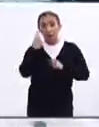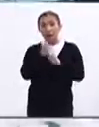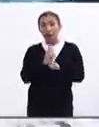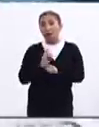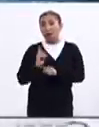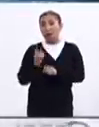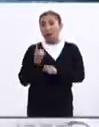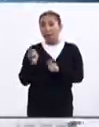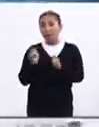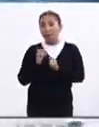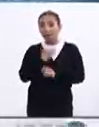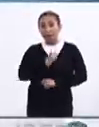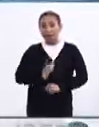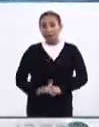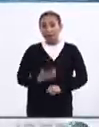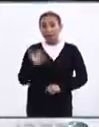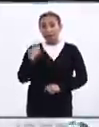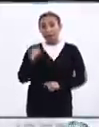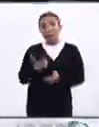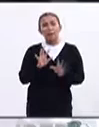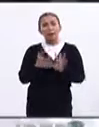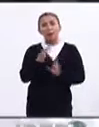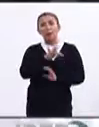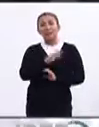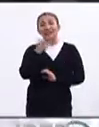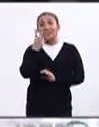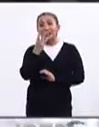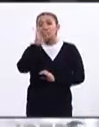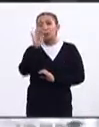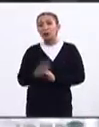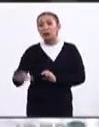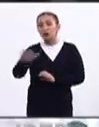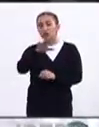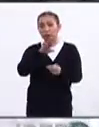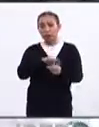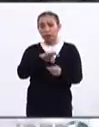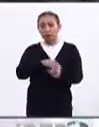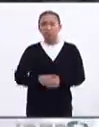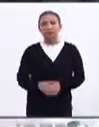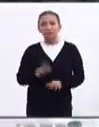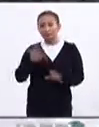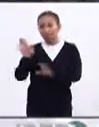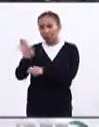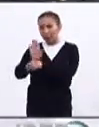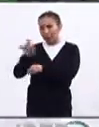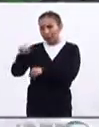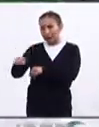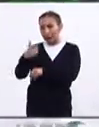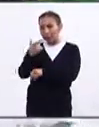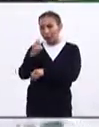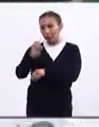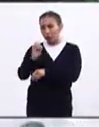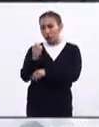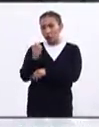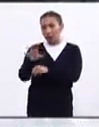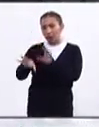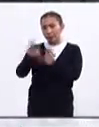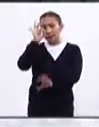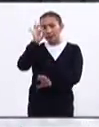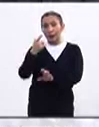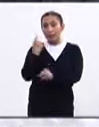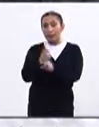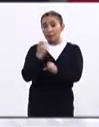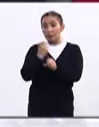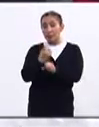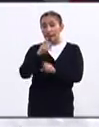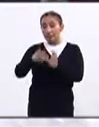1 de diciembre el cargo, al obtener cerca del 53% de los votos. En el caso de Brasil, el 7 de octubre se elegía en